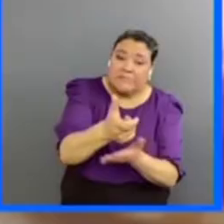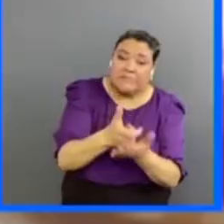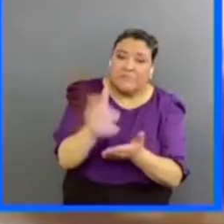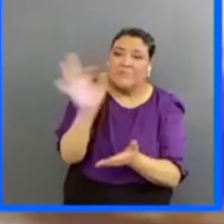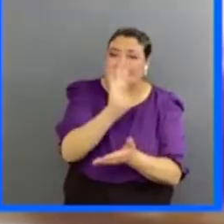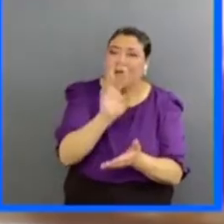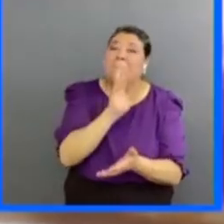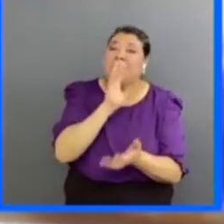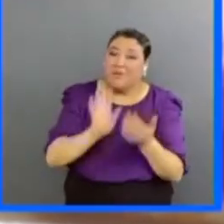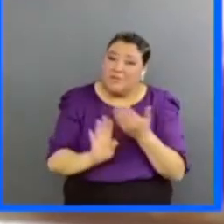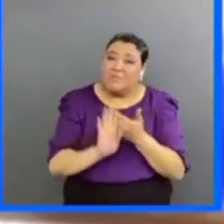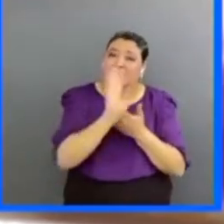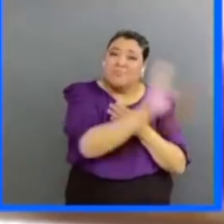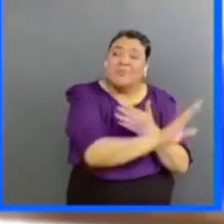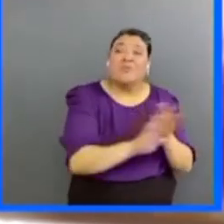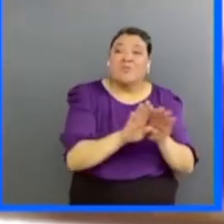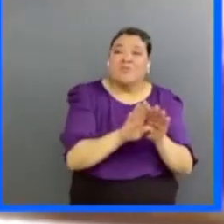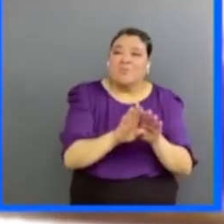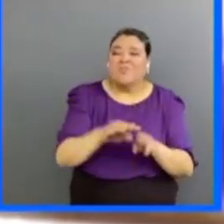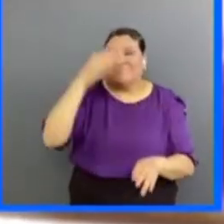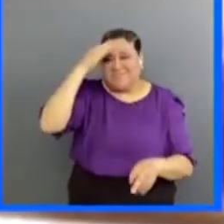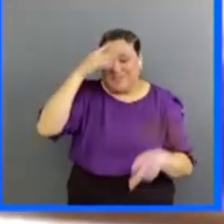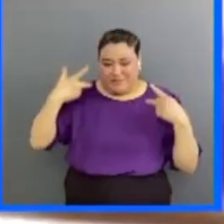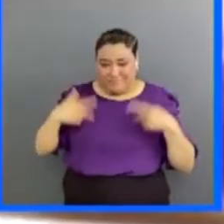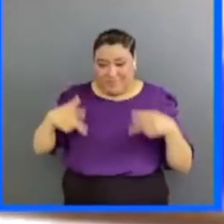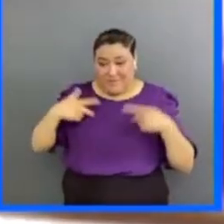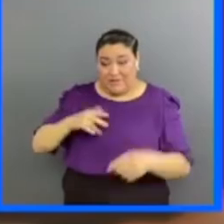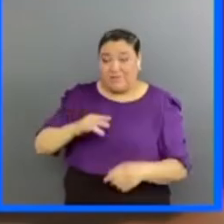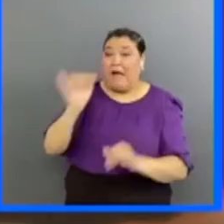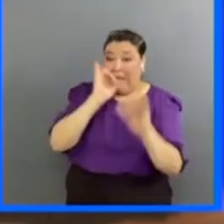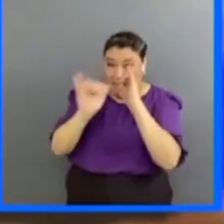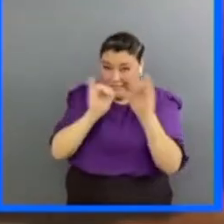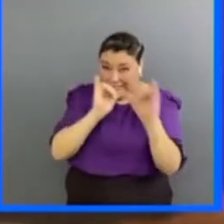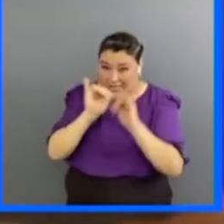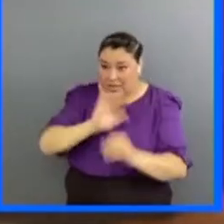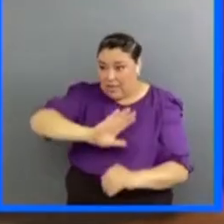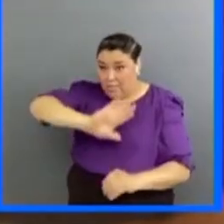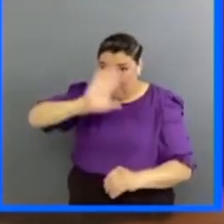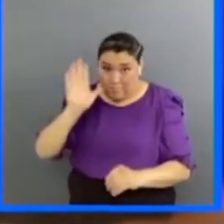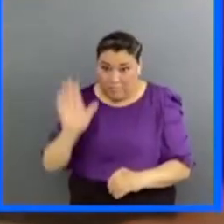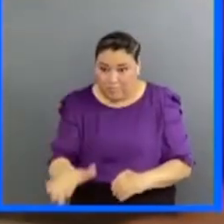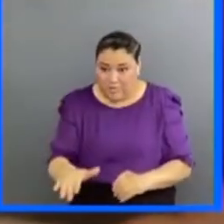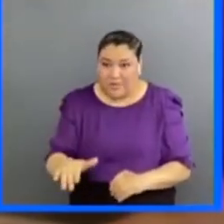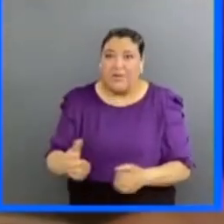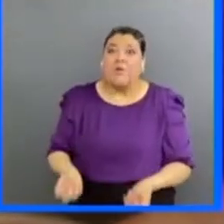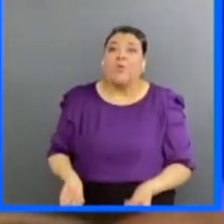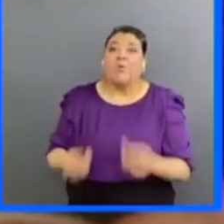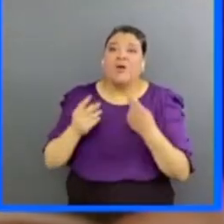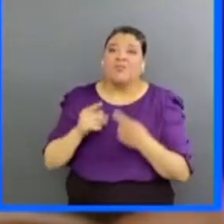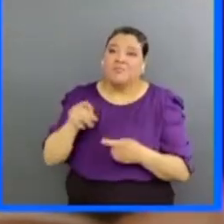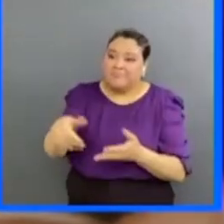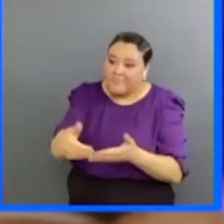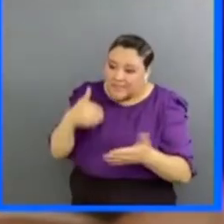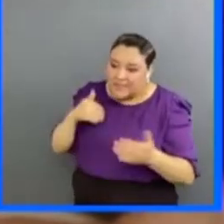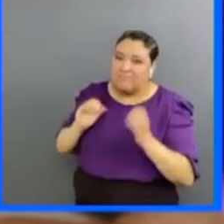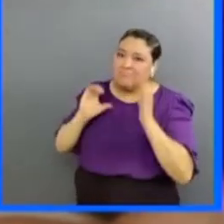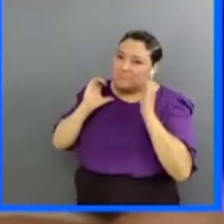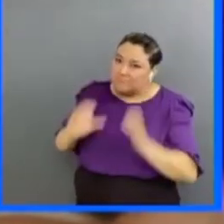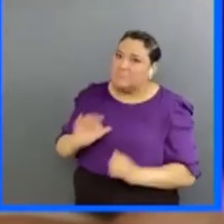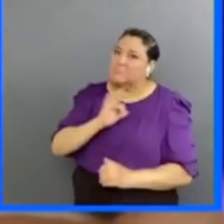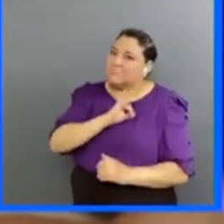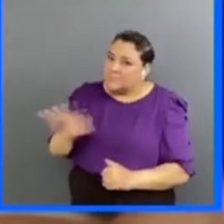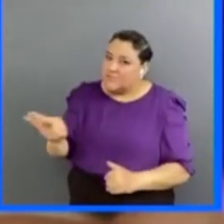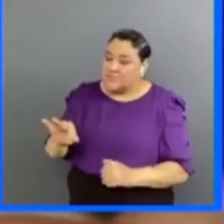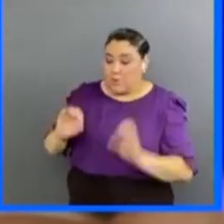si se considera que las muertes asociadas al consumo de alcohol son 100% prevenibles, afirmaron